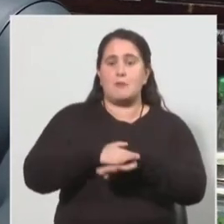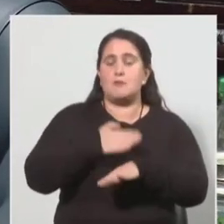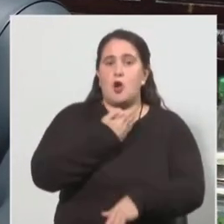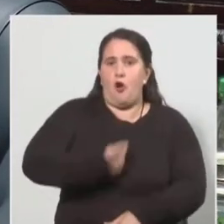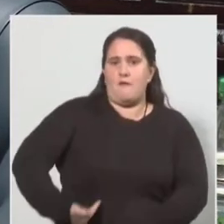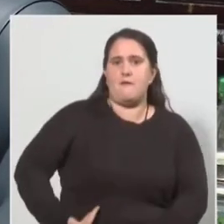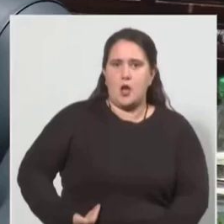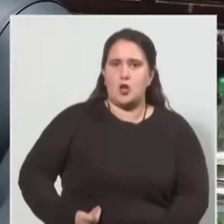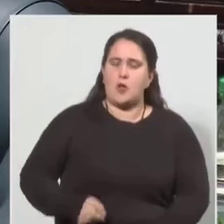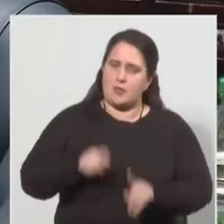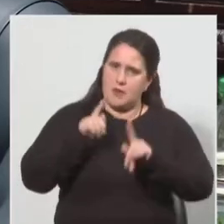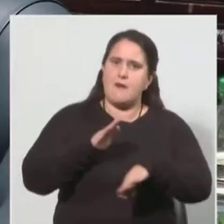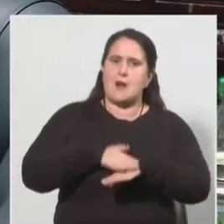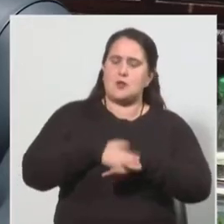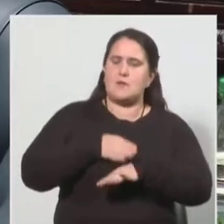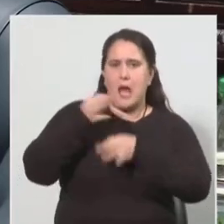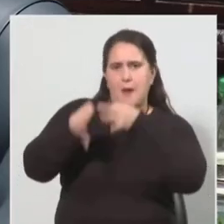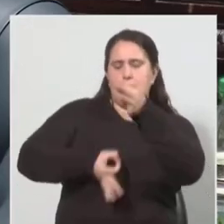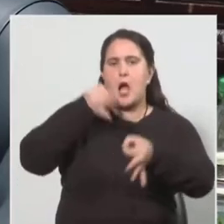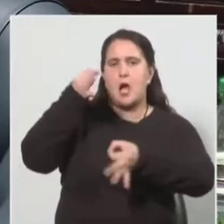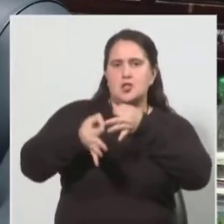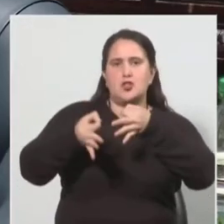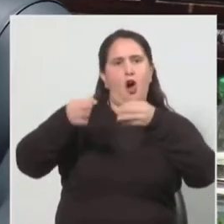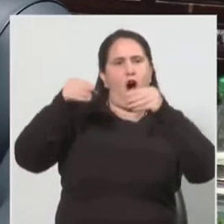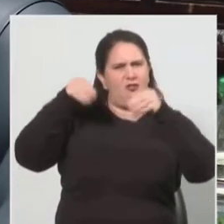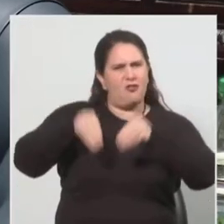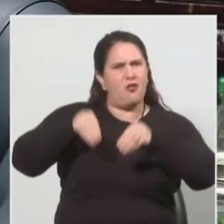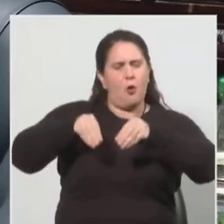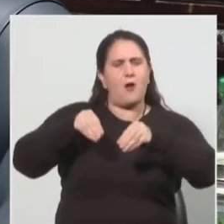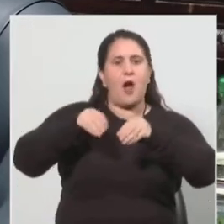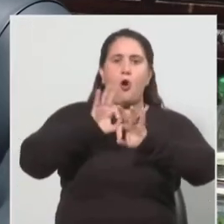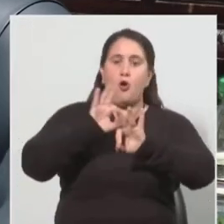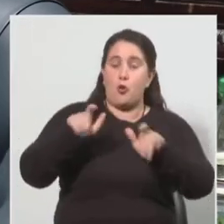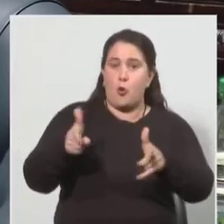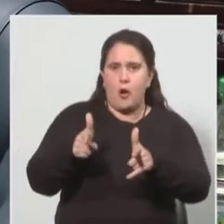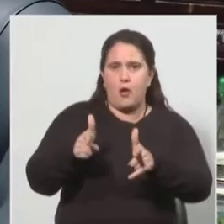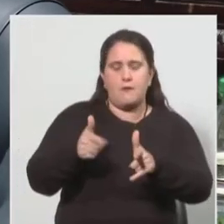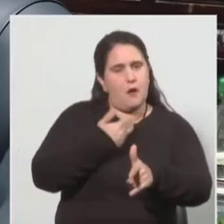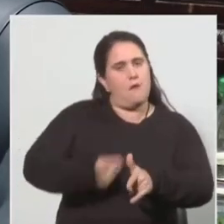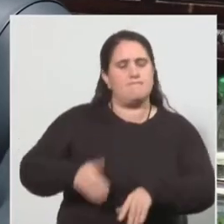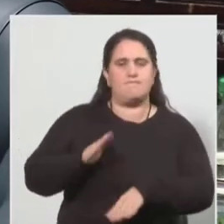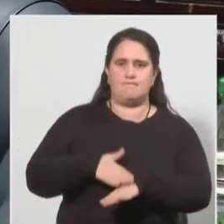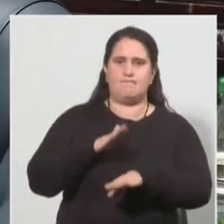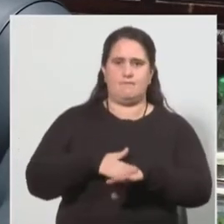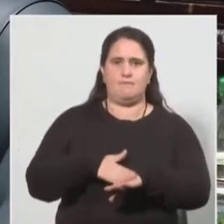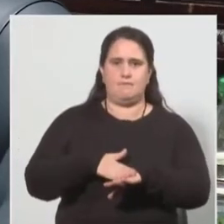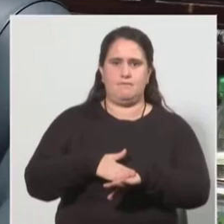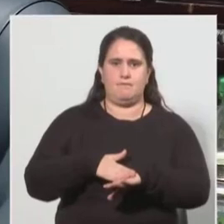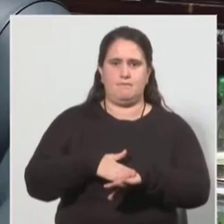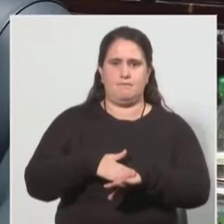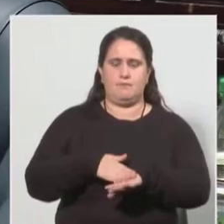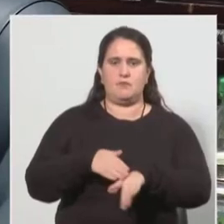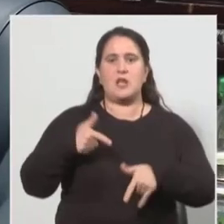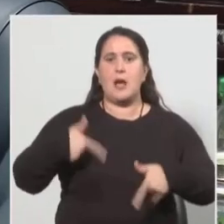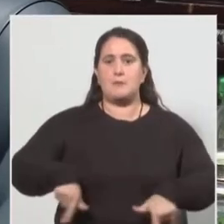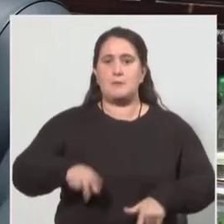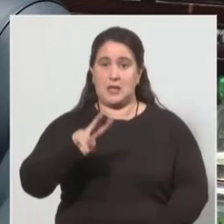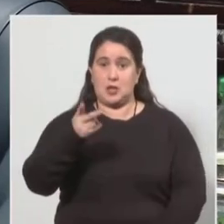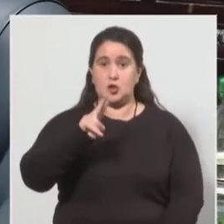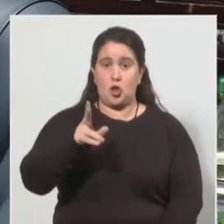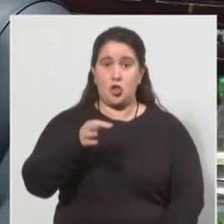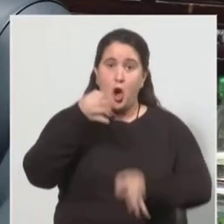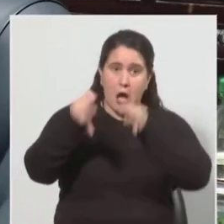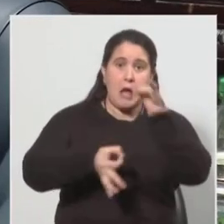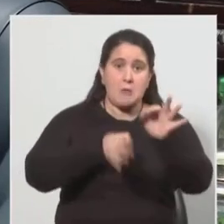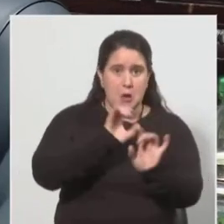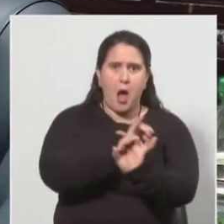haga cargo si esas explicaciones no aparecen. Una vez más, si los señores ministros dan razones